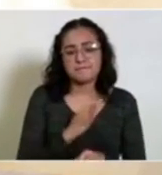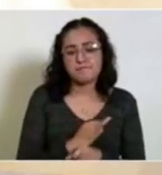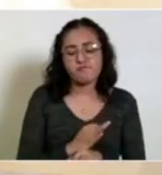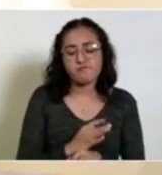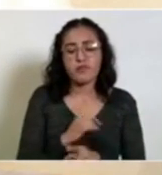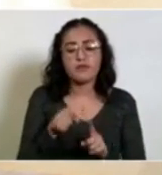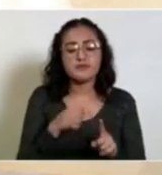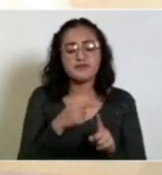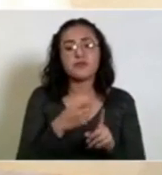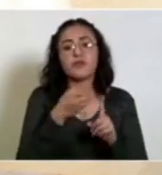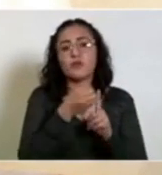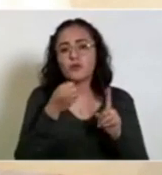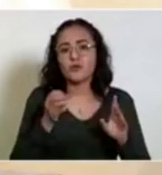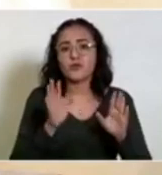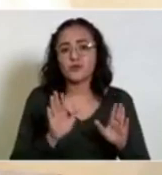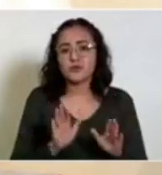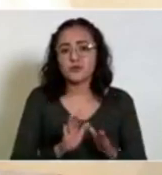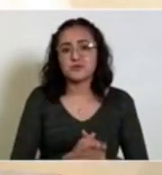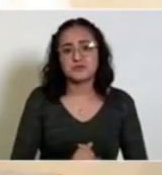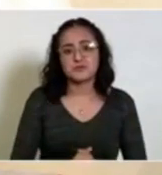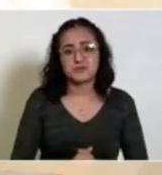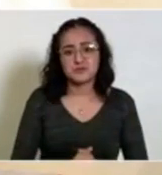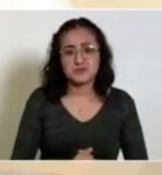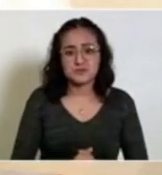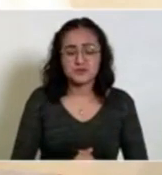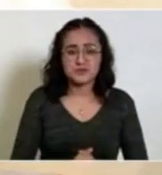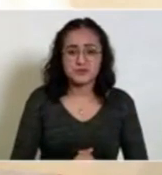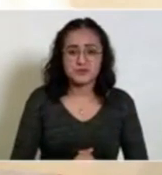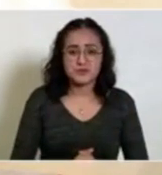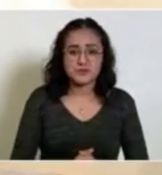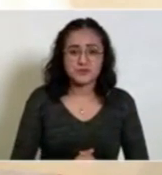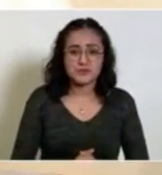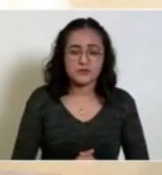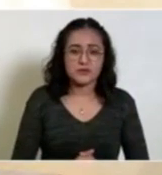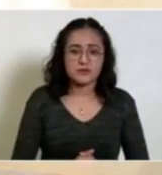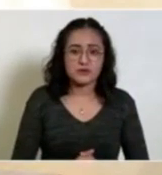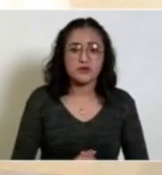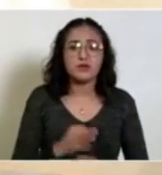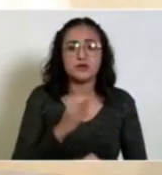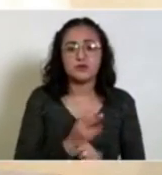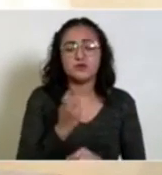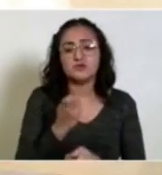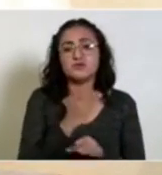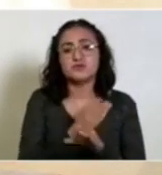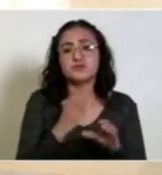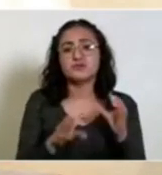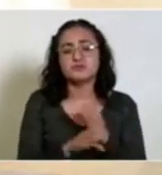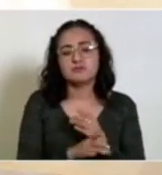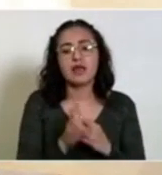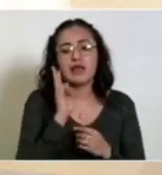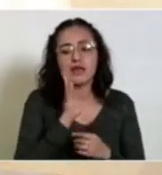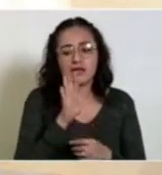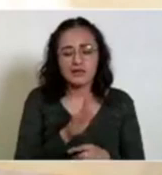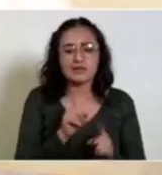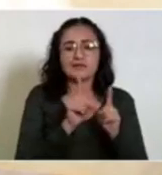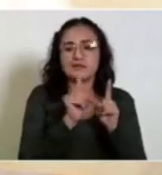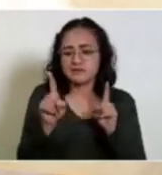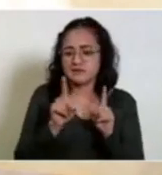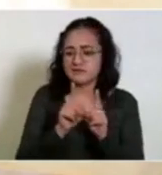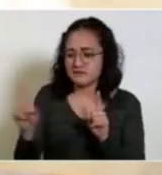tener mayor orden mayor orden en este tipo de cosas a ver la sana